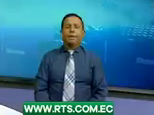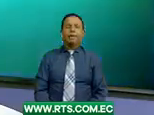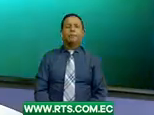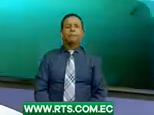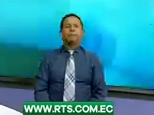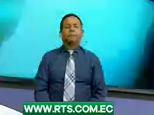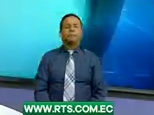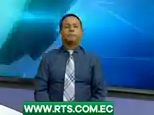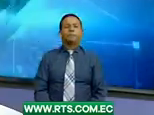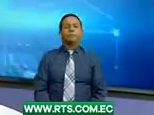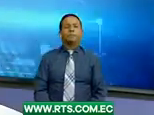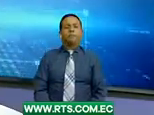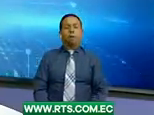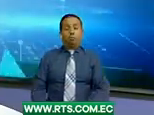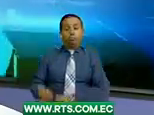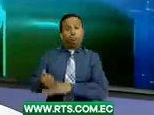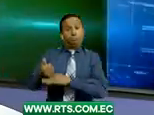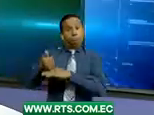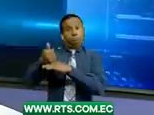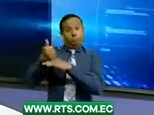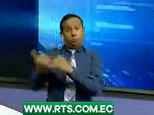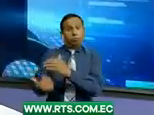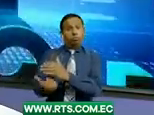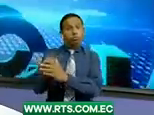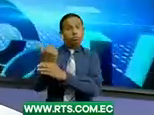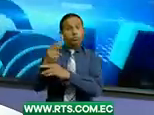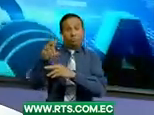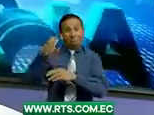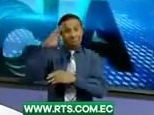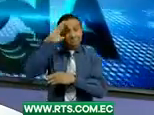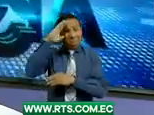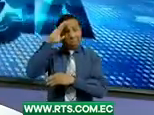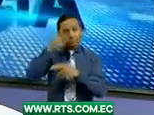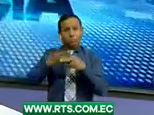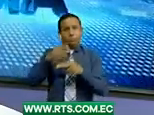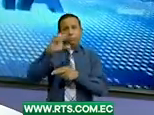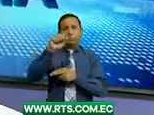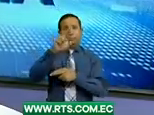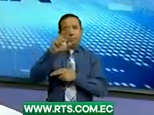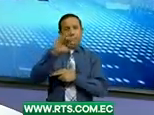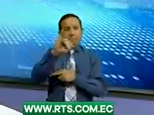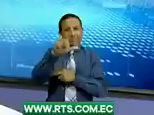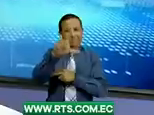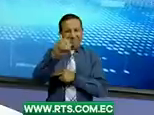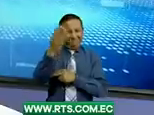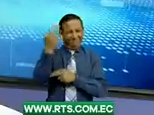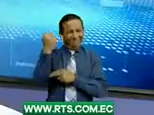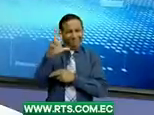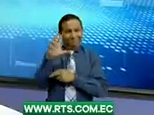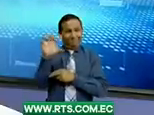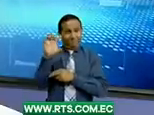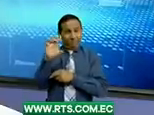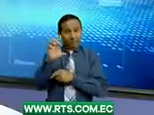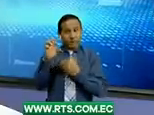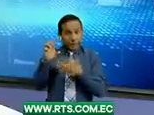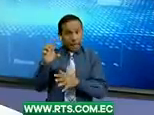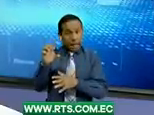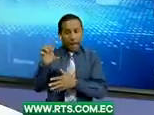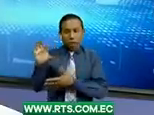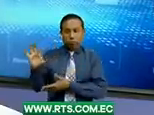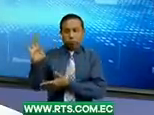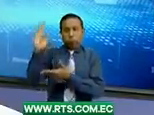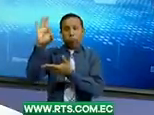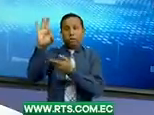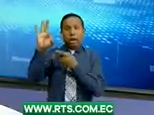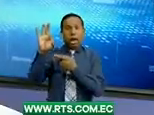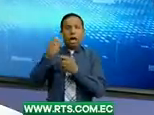El nuevo comandante de Policía General, Ramiro Carrillo, posesionado el pasado 13 de enero, respondió a